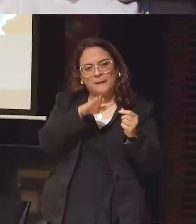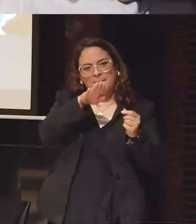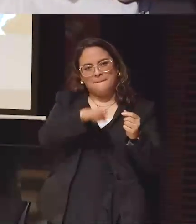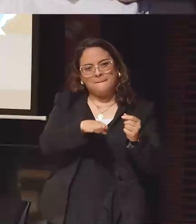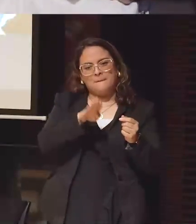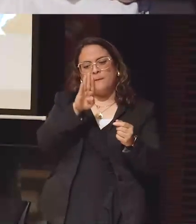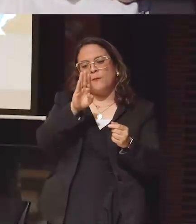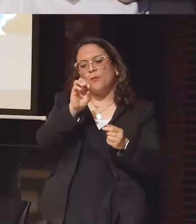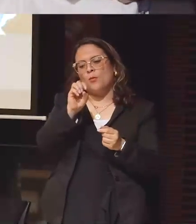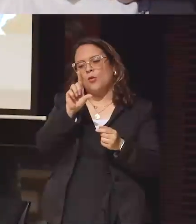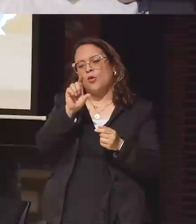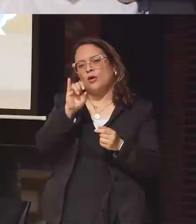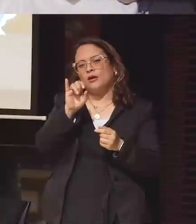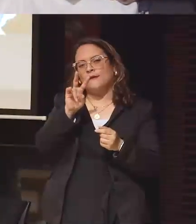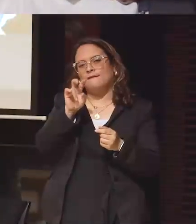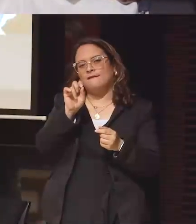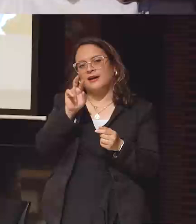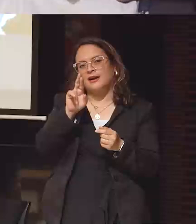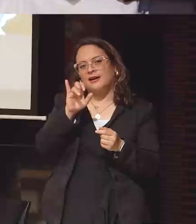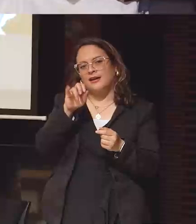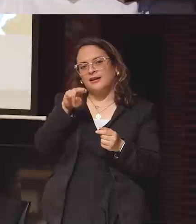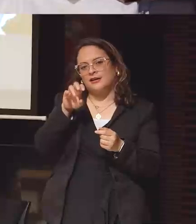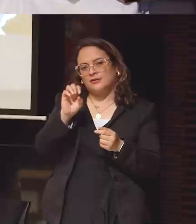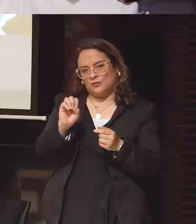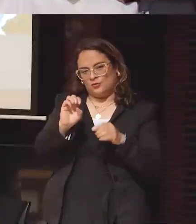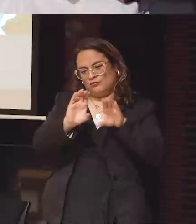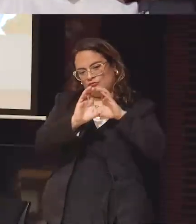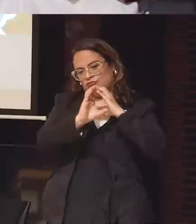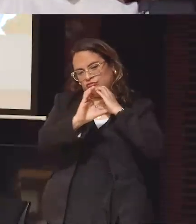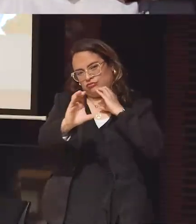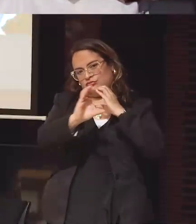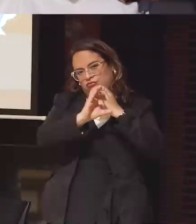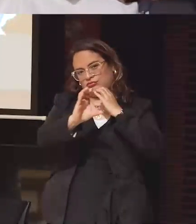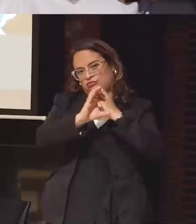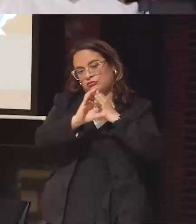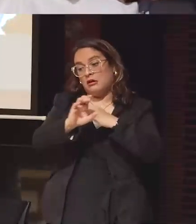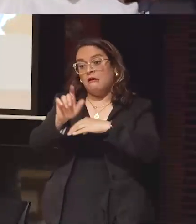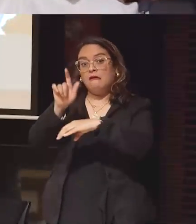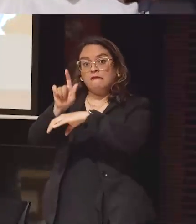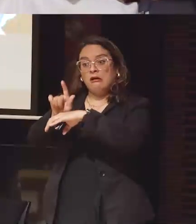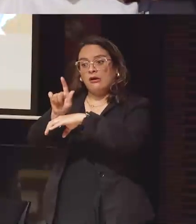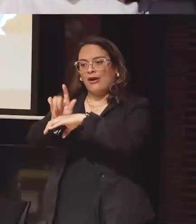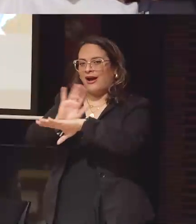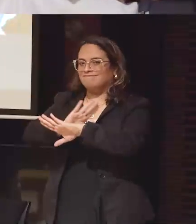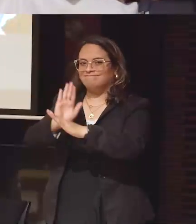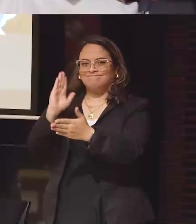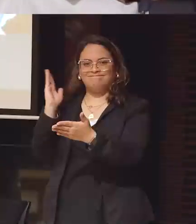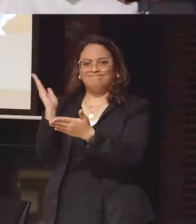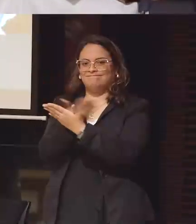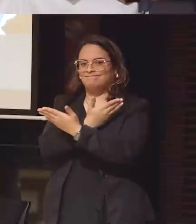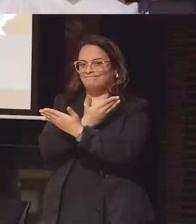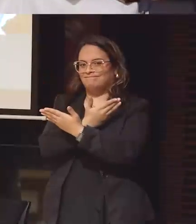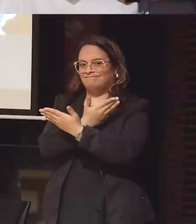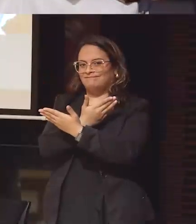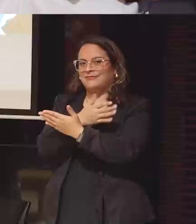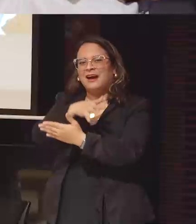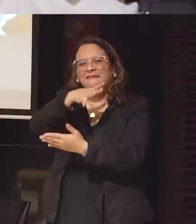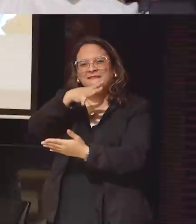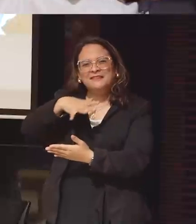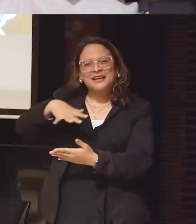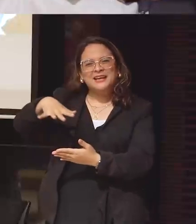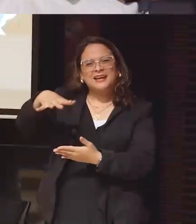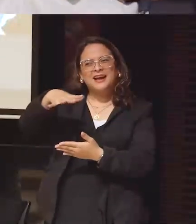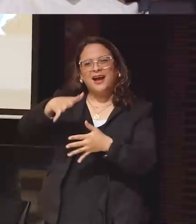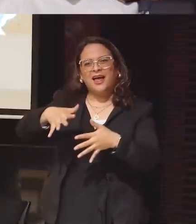dinámicas en este espacio más populares. La Facultad de Medicina se va, las grandes casas de estas haciendas y de